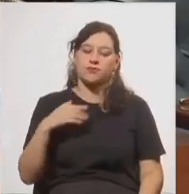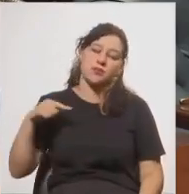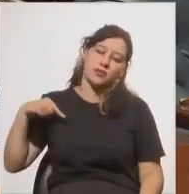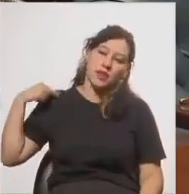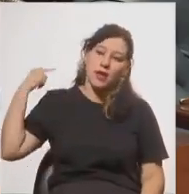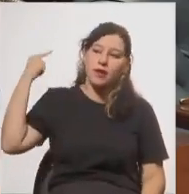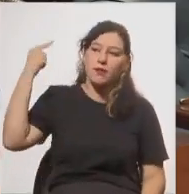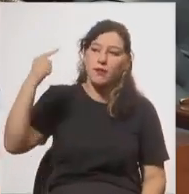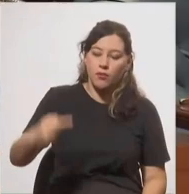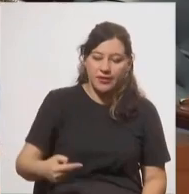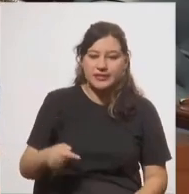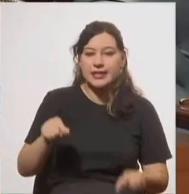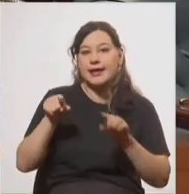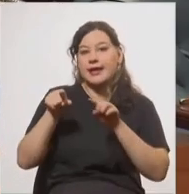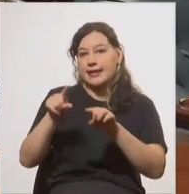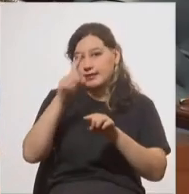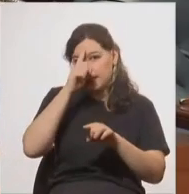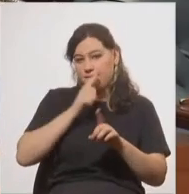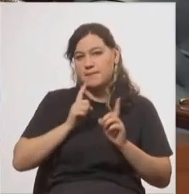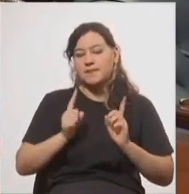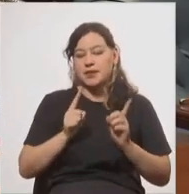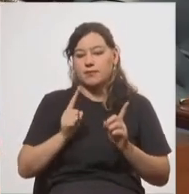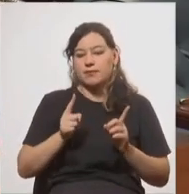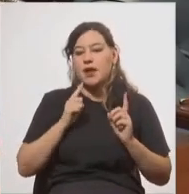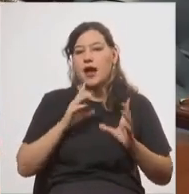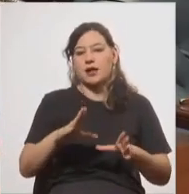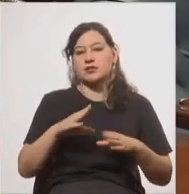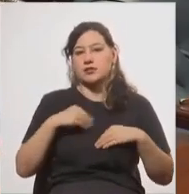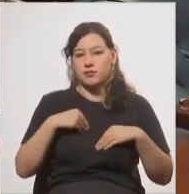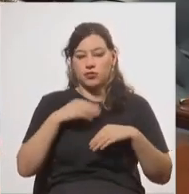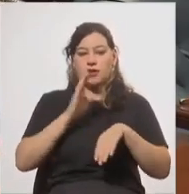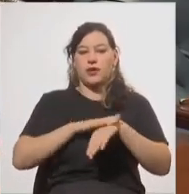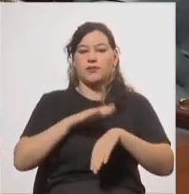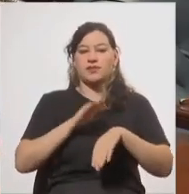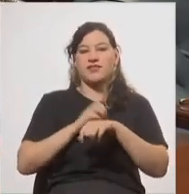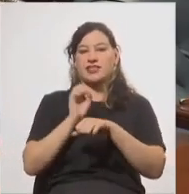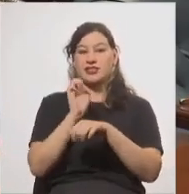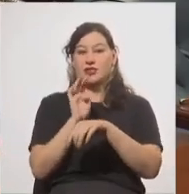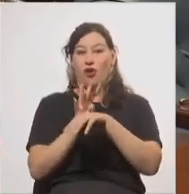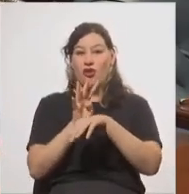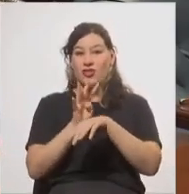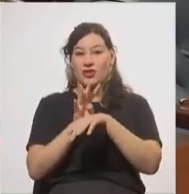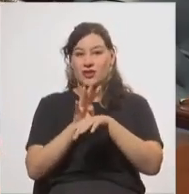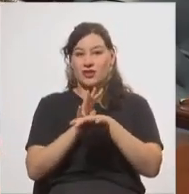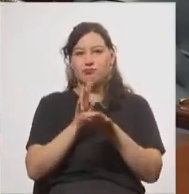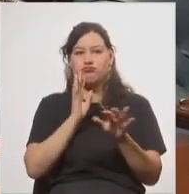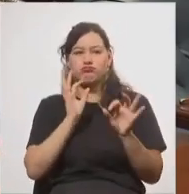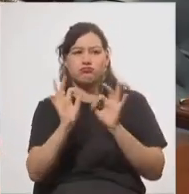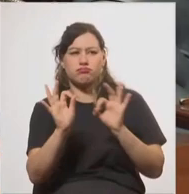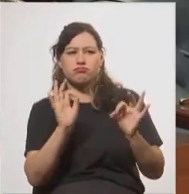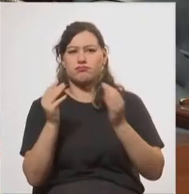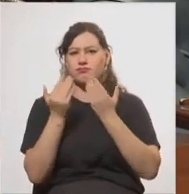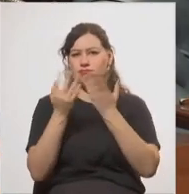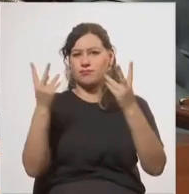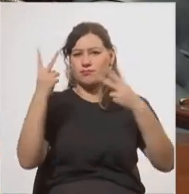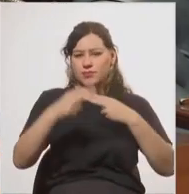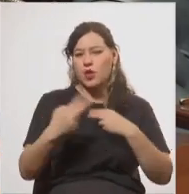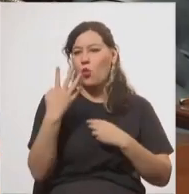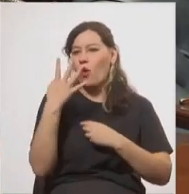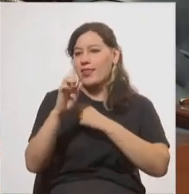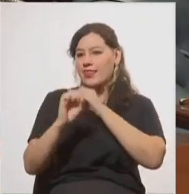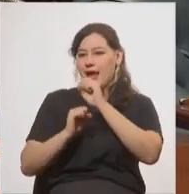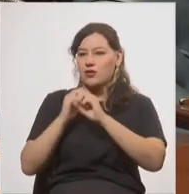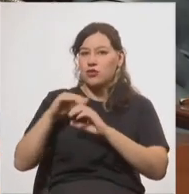Posteriormente tomó la responsabilidad del SODRE y lo puso a punto para su inauguración 40 años después